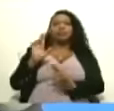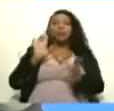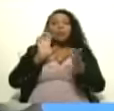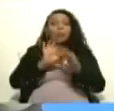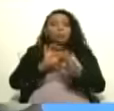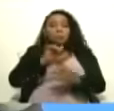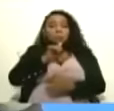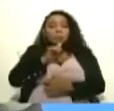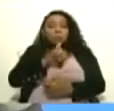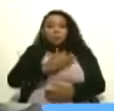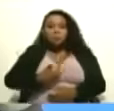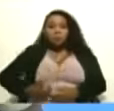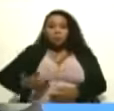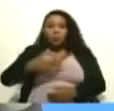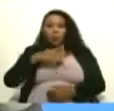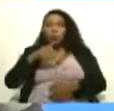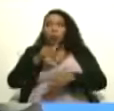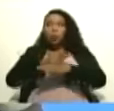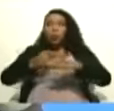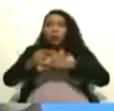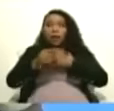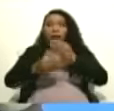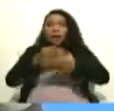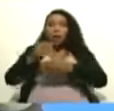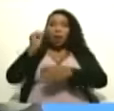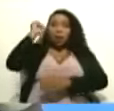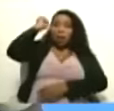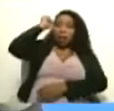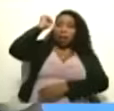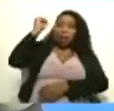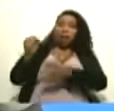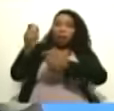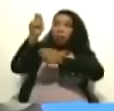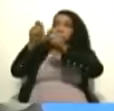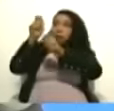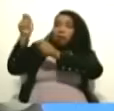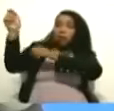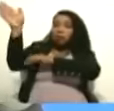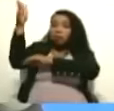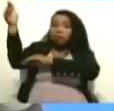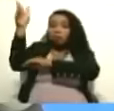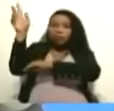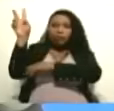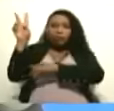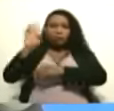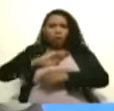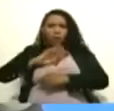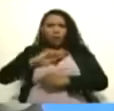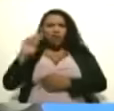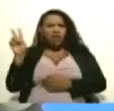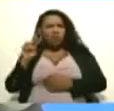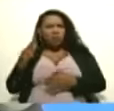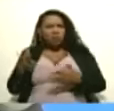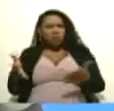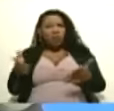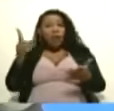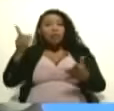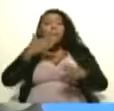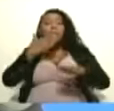presidente de Guyana hizó una bandera de Guyana en territorio venezolano eso es un